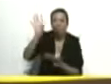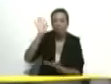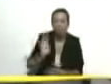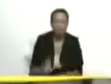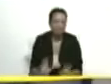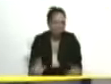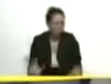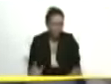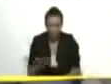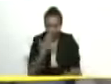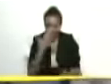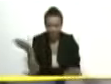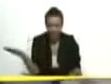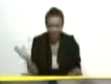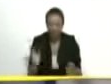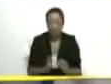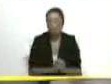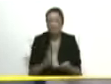¿Ah?